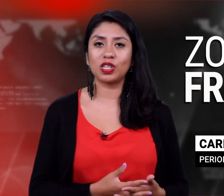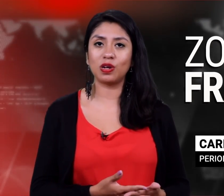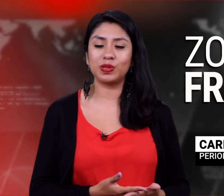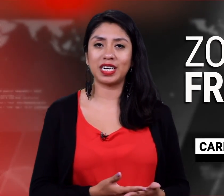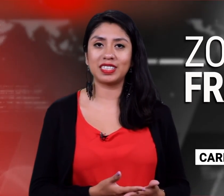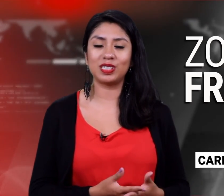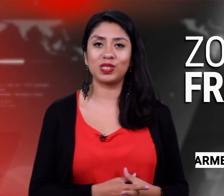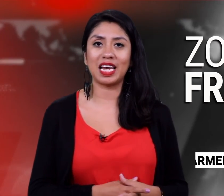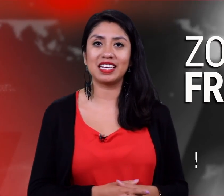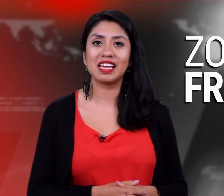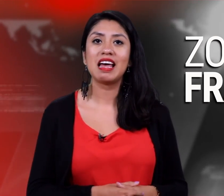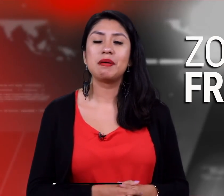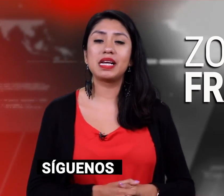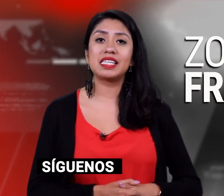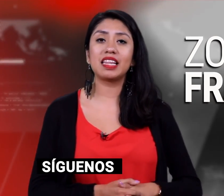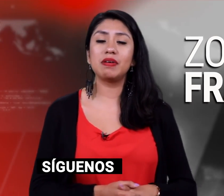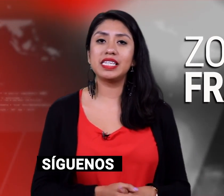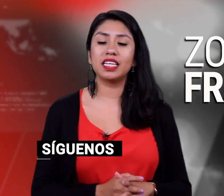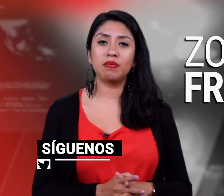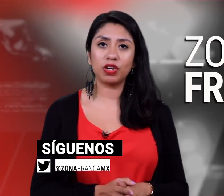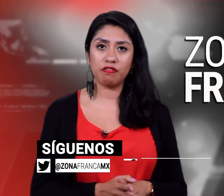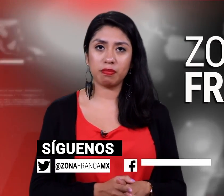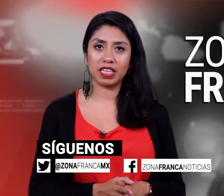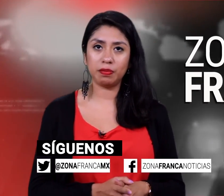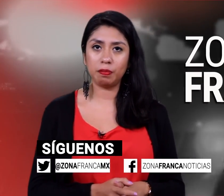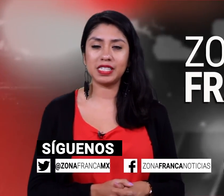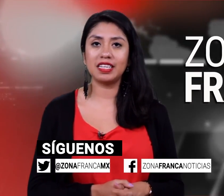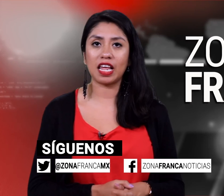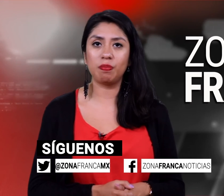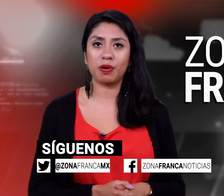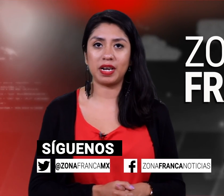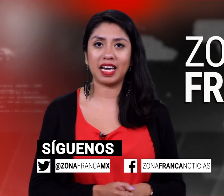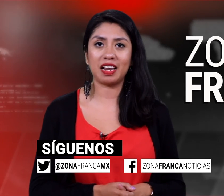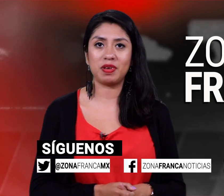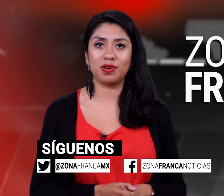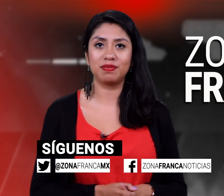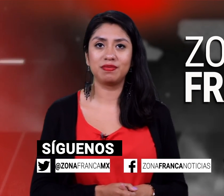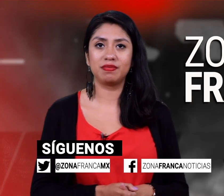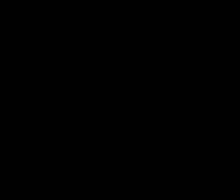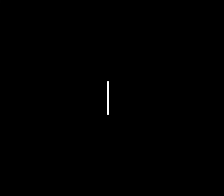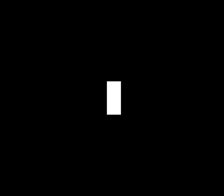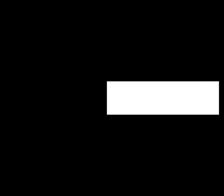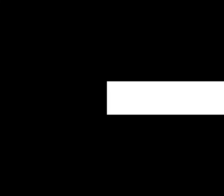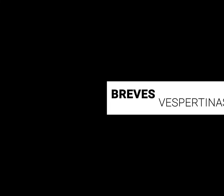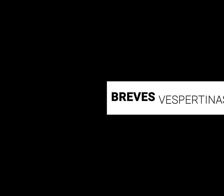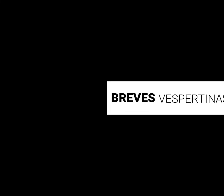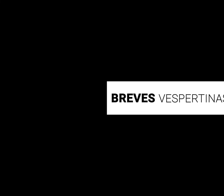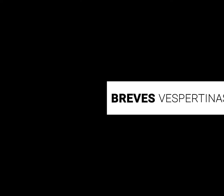seguirnos en todas nuestras redes sociales. Más tarde va el siguiente bloque informativo presentado por Vania Jaramillo.